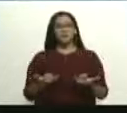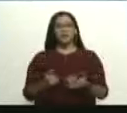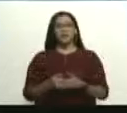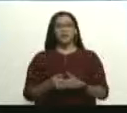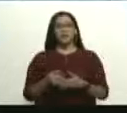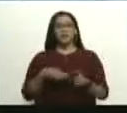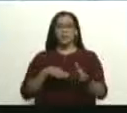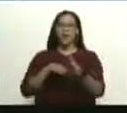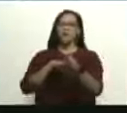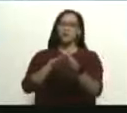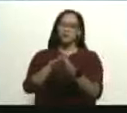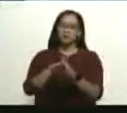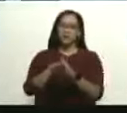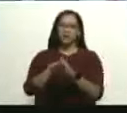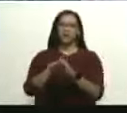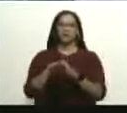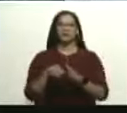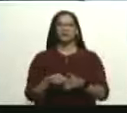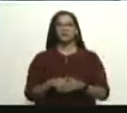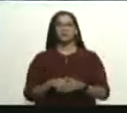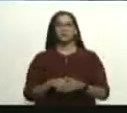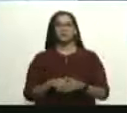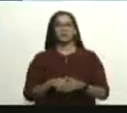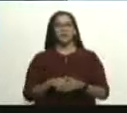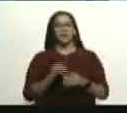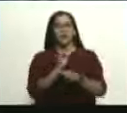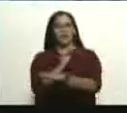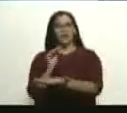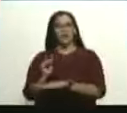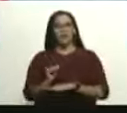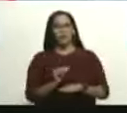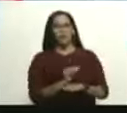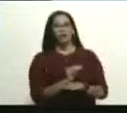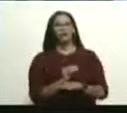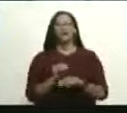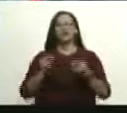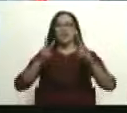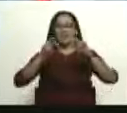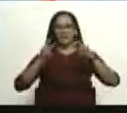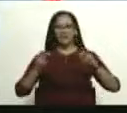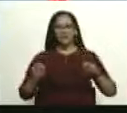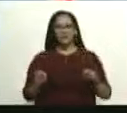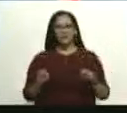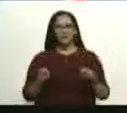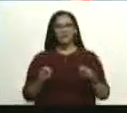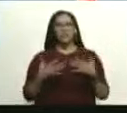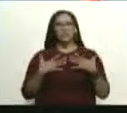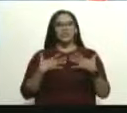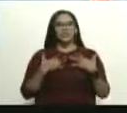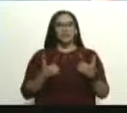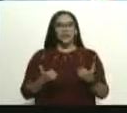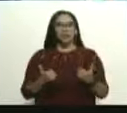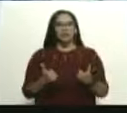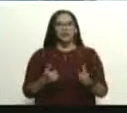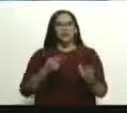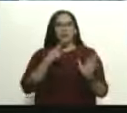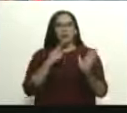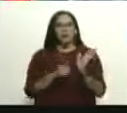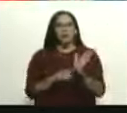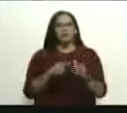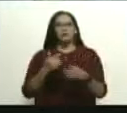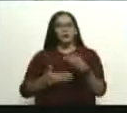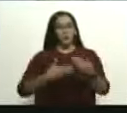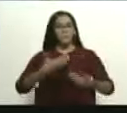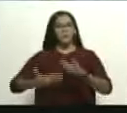hayamos avanzado en el cuidado, en la revisión, en materia de salud, y hayamos cumplido con todos esos